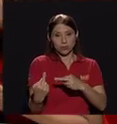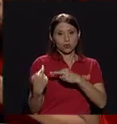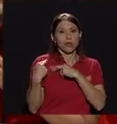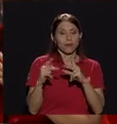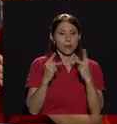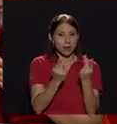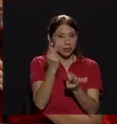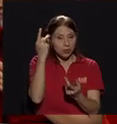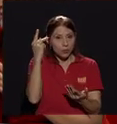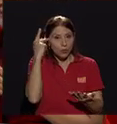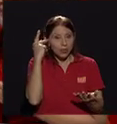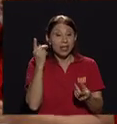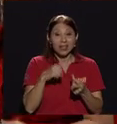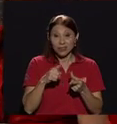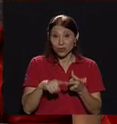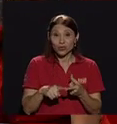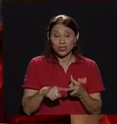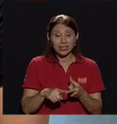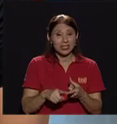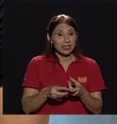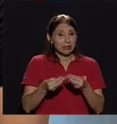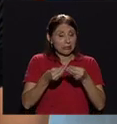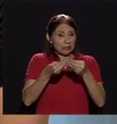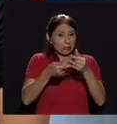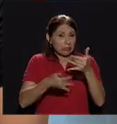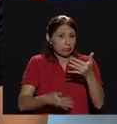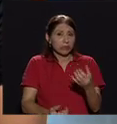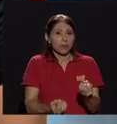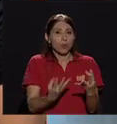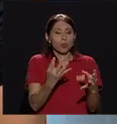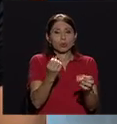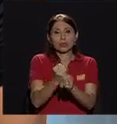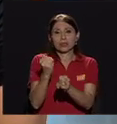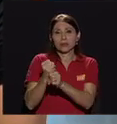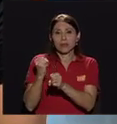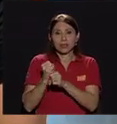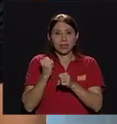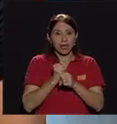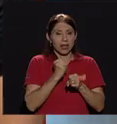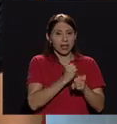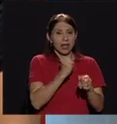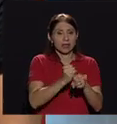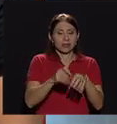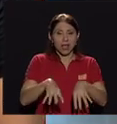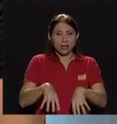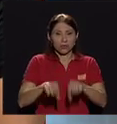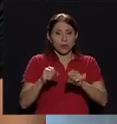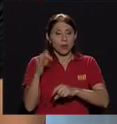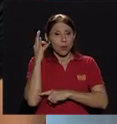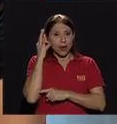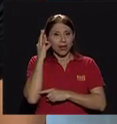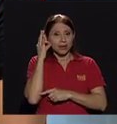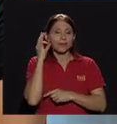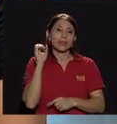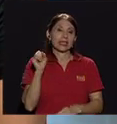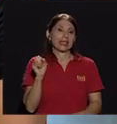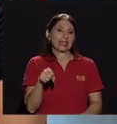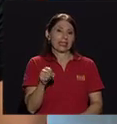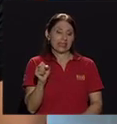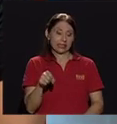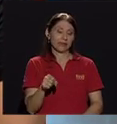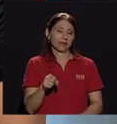de lo partidario además también. Entonces, son muchísimas tareas, ¿verdad?, que está asumiendo la mujer, y sí,